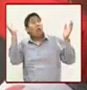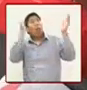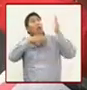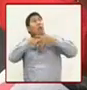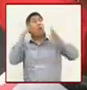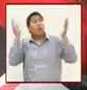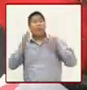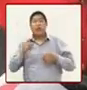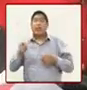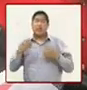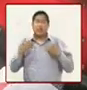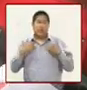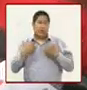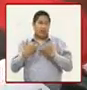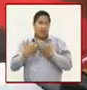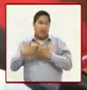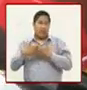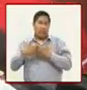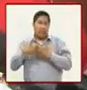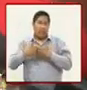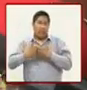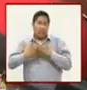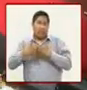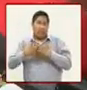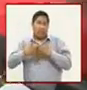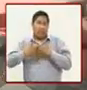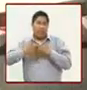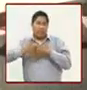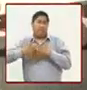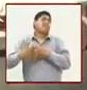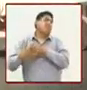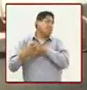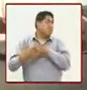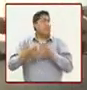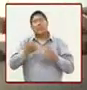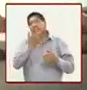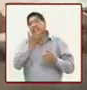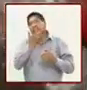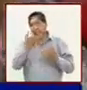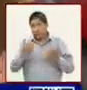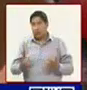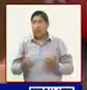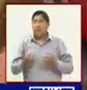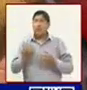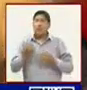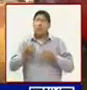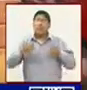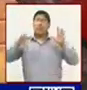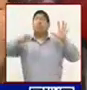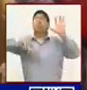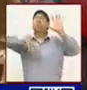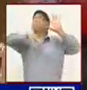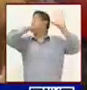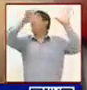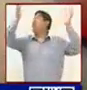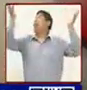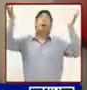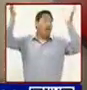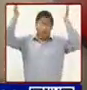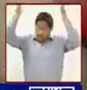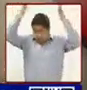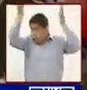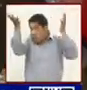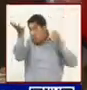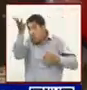Sería un desperfecto que tendría los calderos industriales. Era una lluvia de sombreros, de todo.